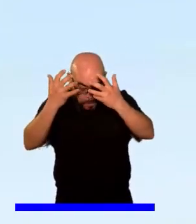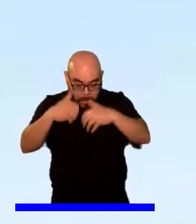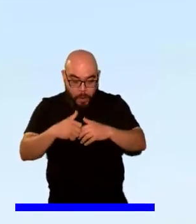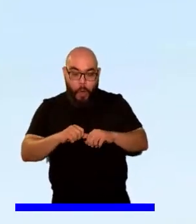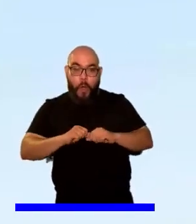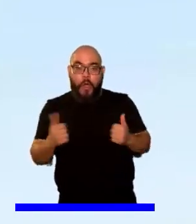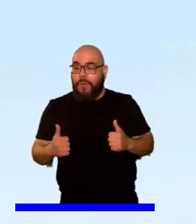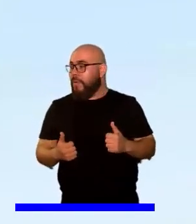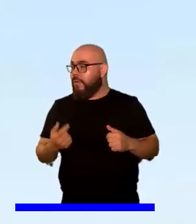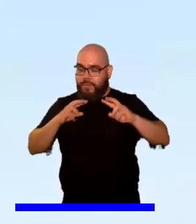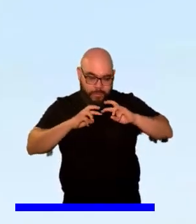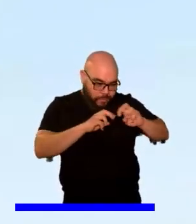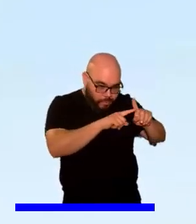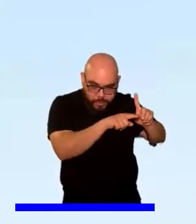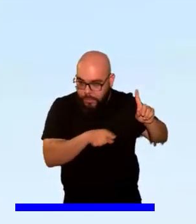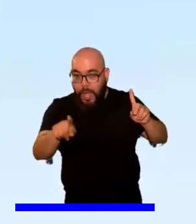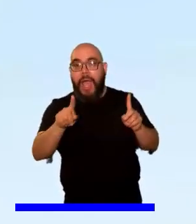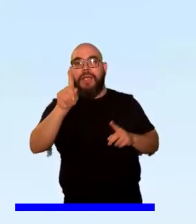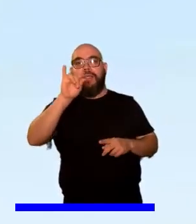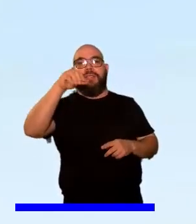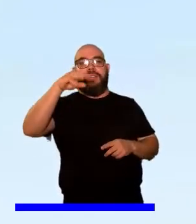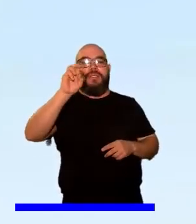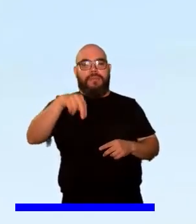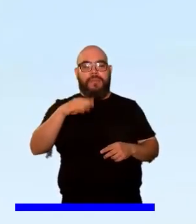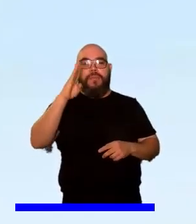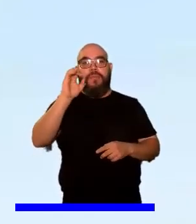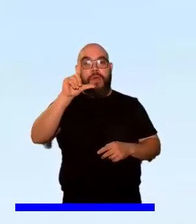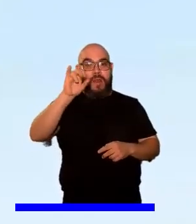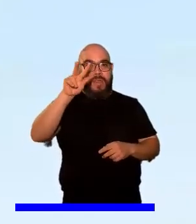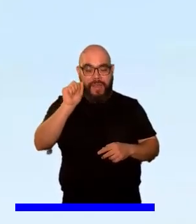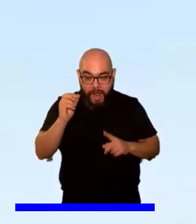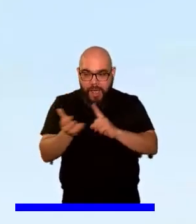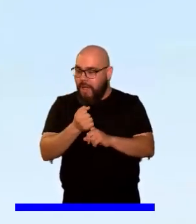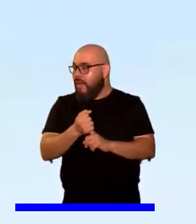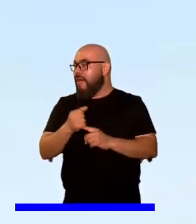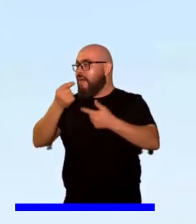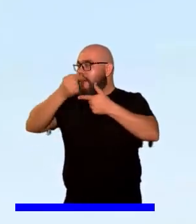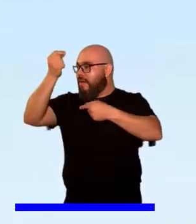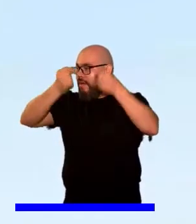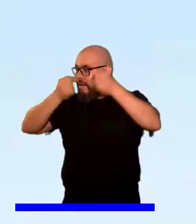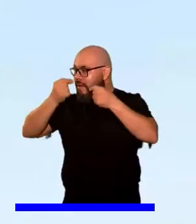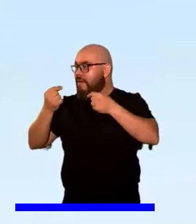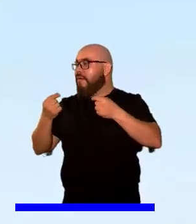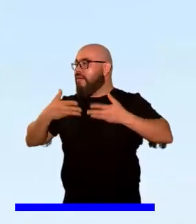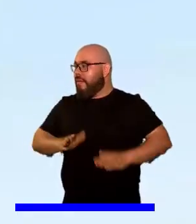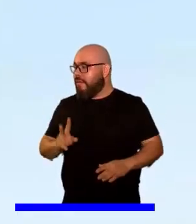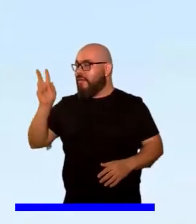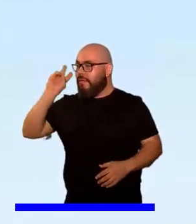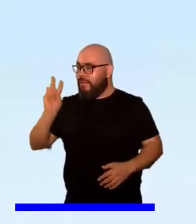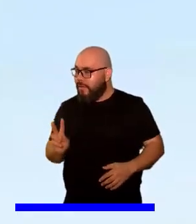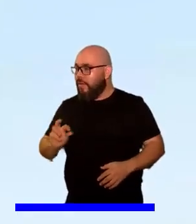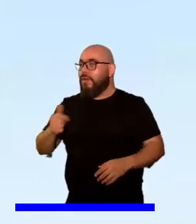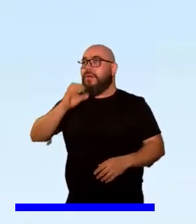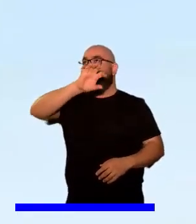fin la página de Simón Bolívar y me dice, Simón Bolívar es un estadista y militar venezolano que liberó